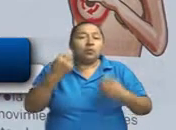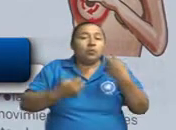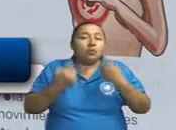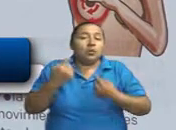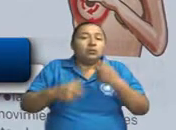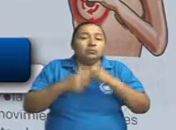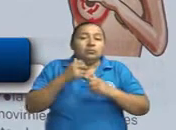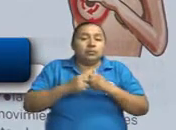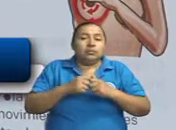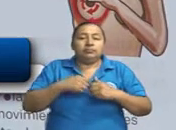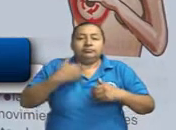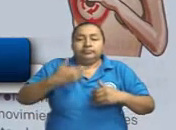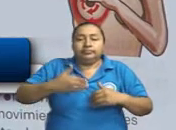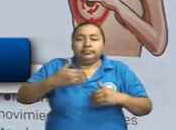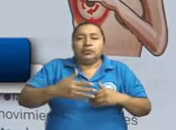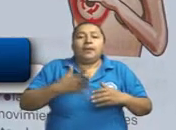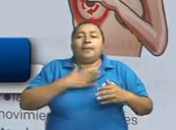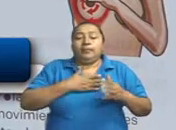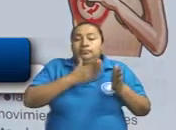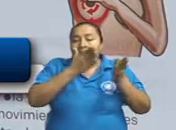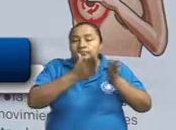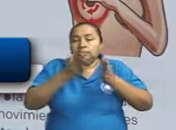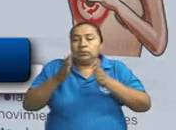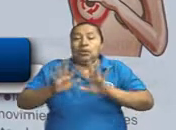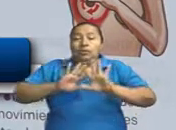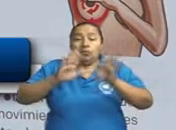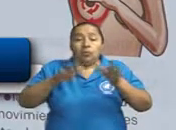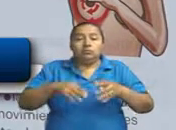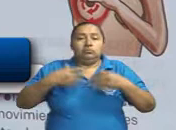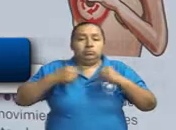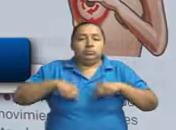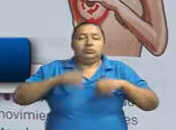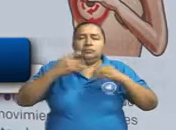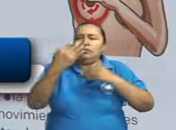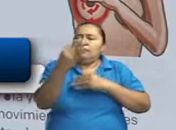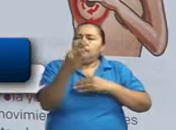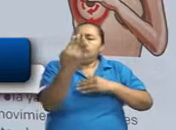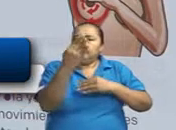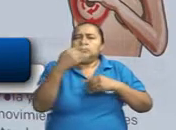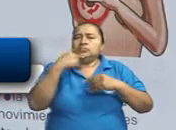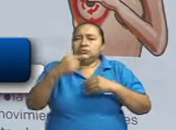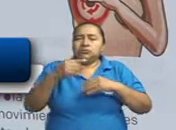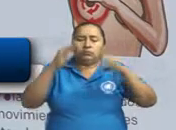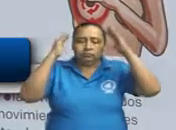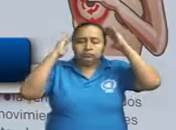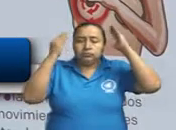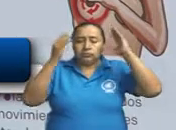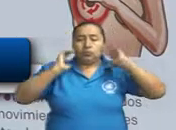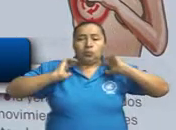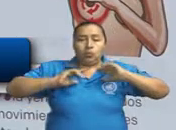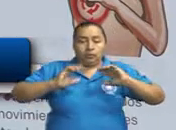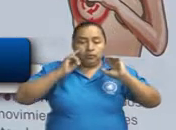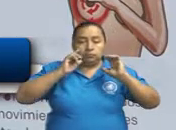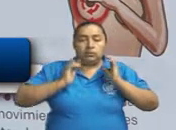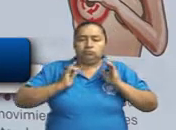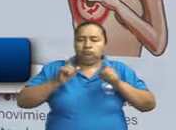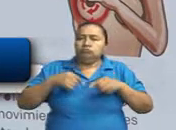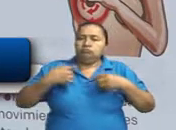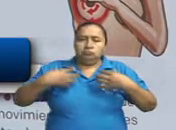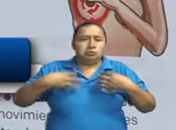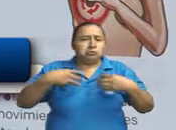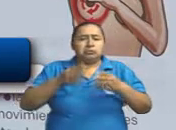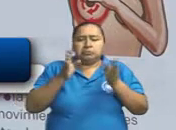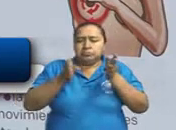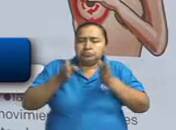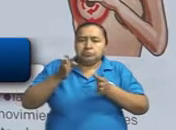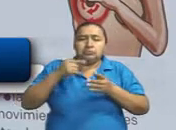están los pasos. Así tenemos paso uno, pues la mujer se puede poner así frente al espejo, bien decía, ver su cuerpo, ver la simetría. Con